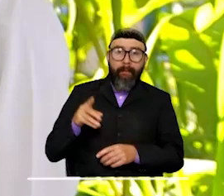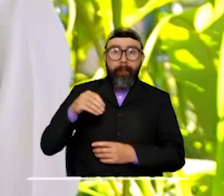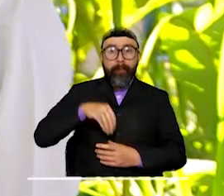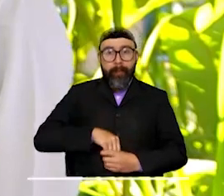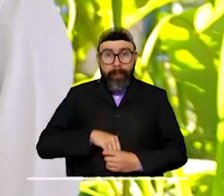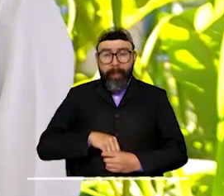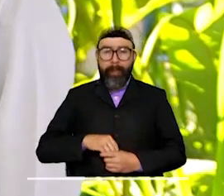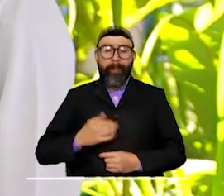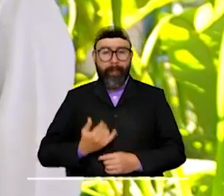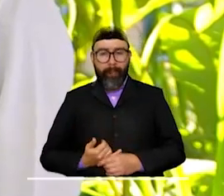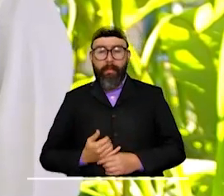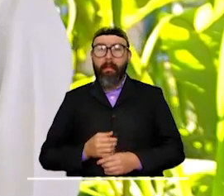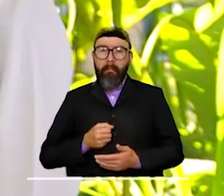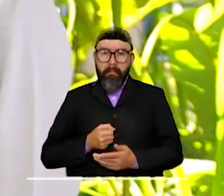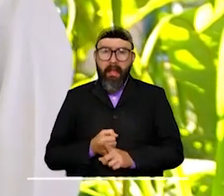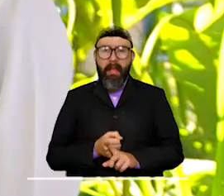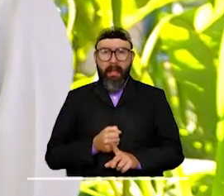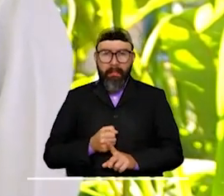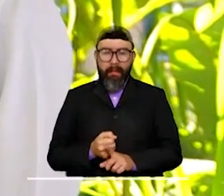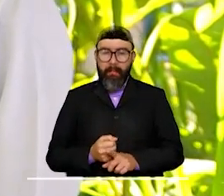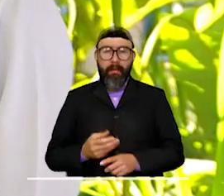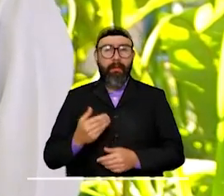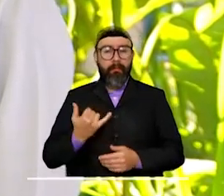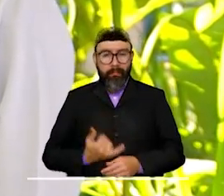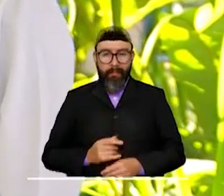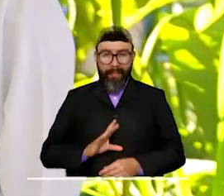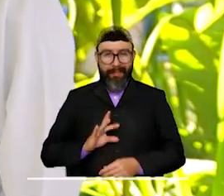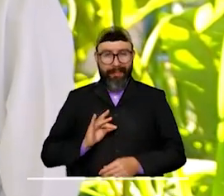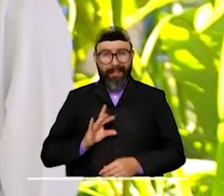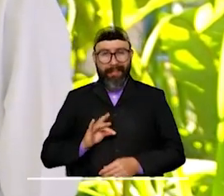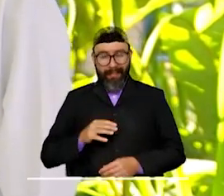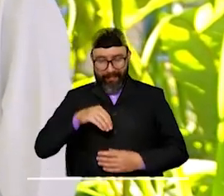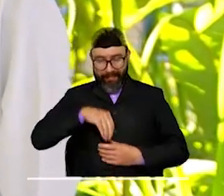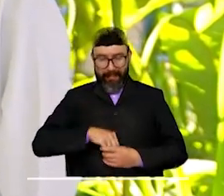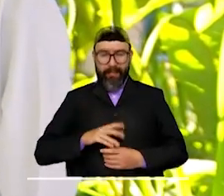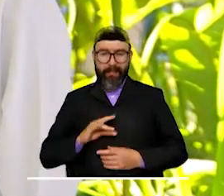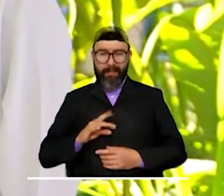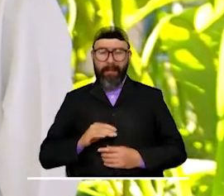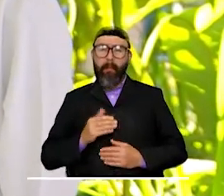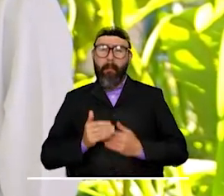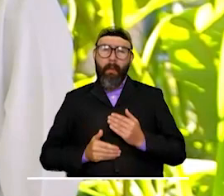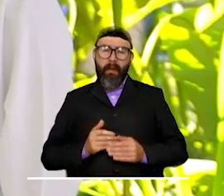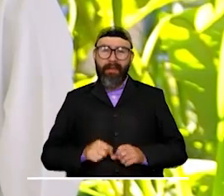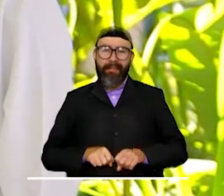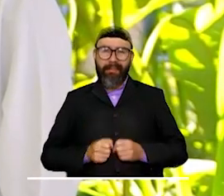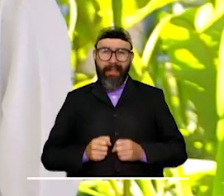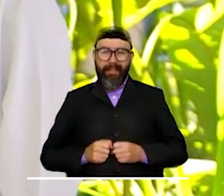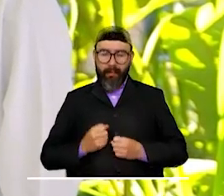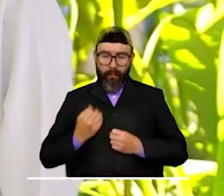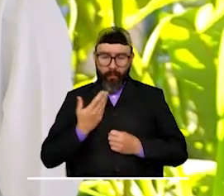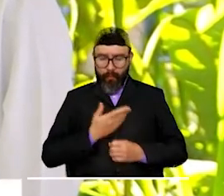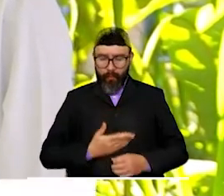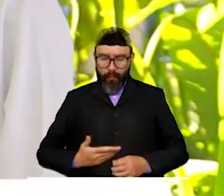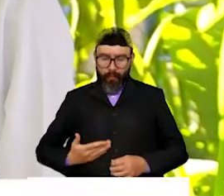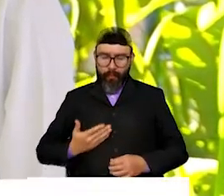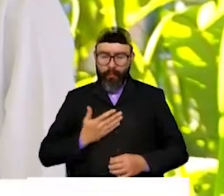gástrica empieza como a despulirse, como a dañarse, como a lesionarse. Recordemos que el